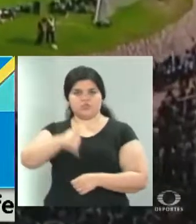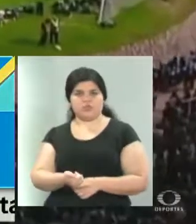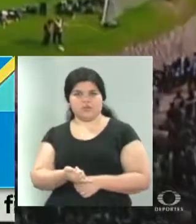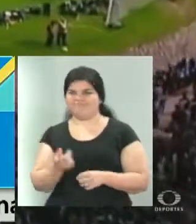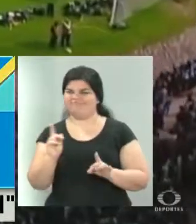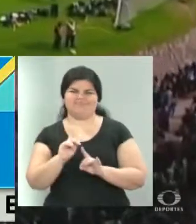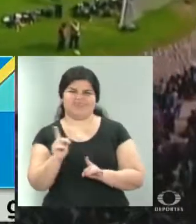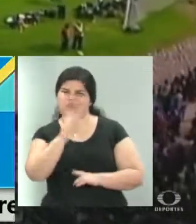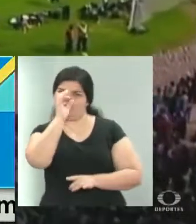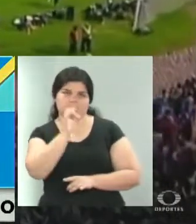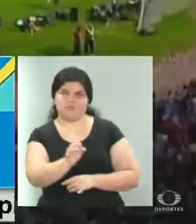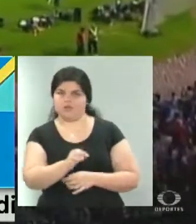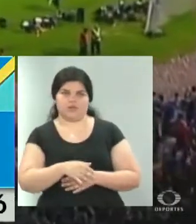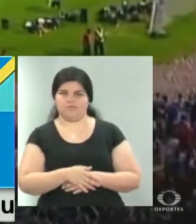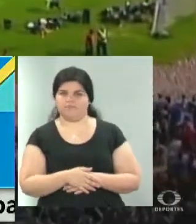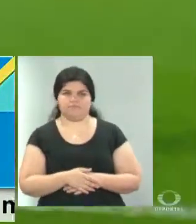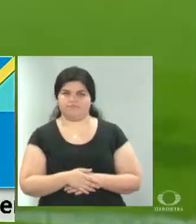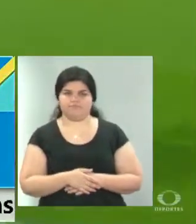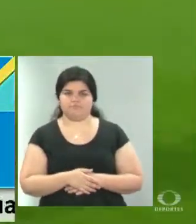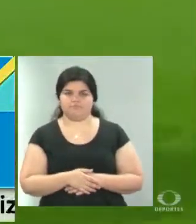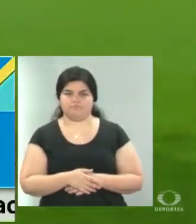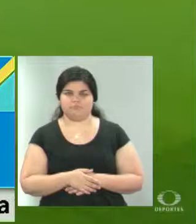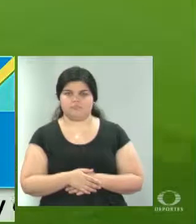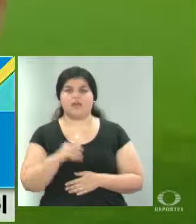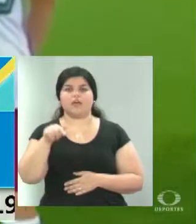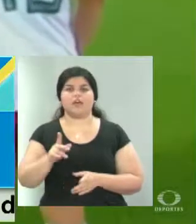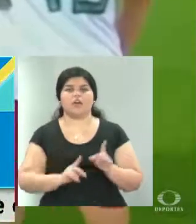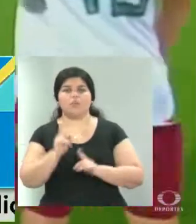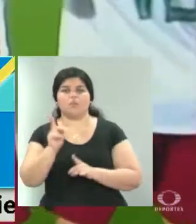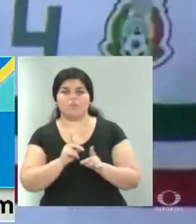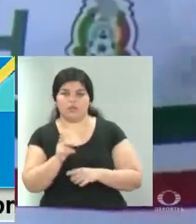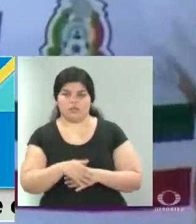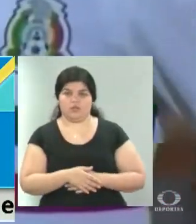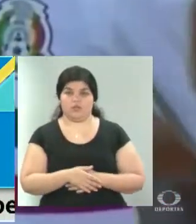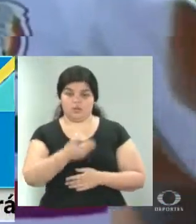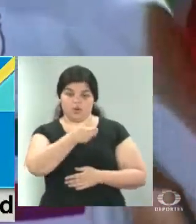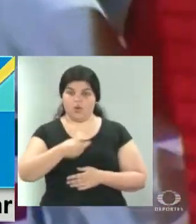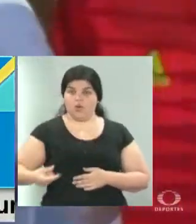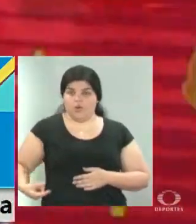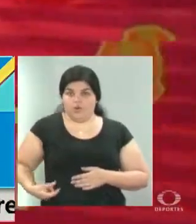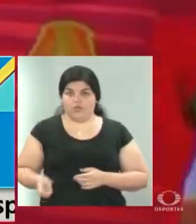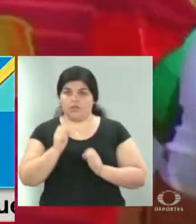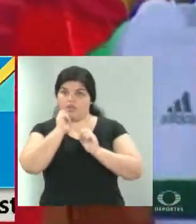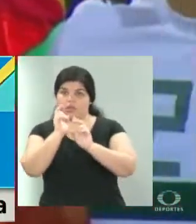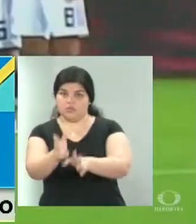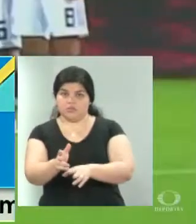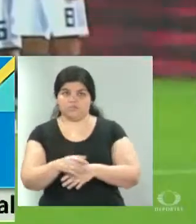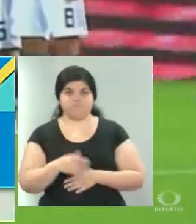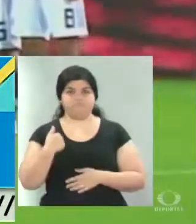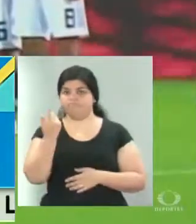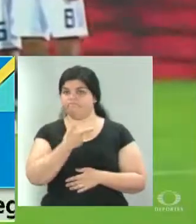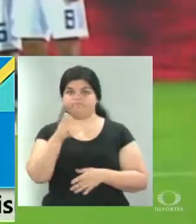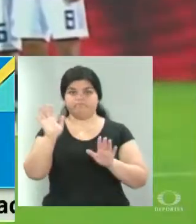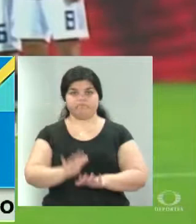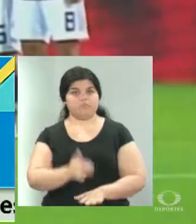pareció que fue ese el espíritu. Bien. Me parece que fue ponernos, o ponerse el gobernador a decir, mira, nosotros ya lo hicimos,